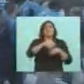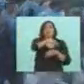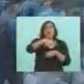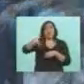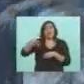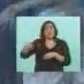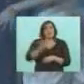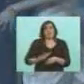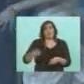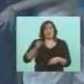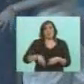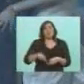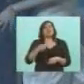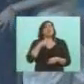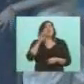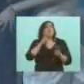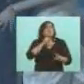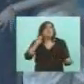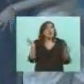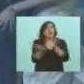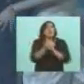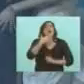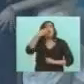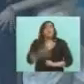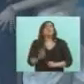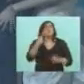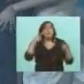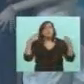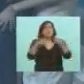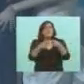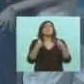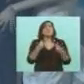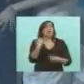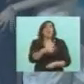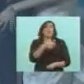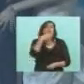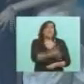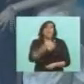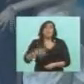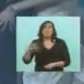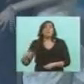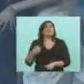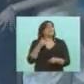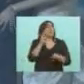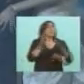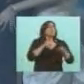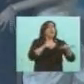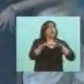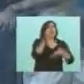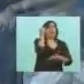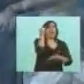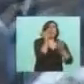rejuvenecido, que hemos cambiado para que realmente cumplen el objetivo que tienen que cumplir. mantener actividad económica,